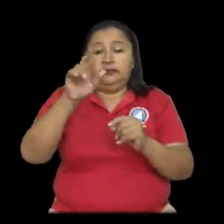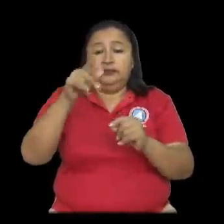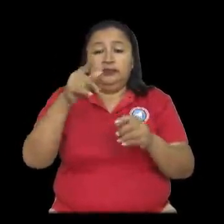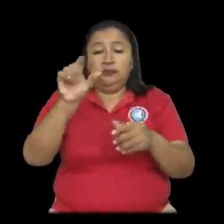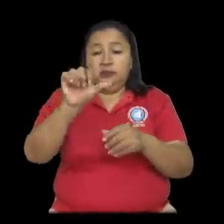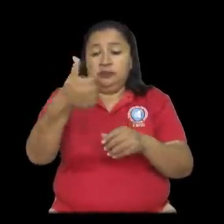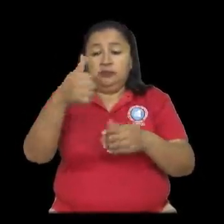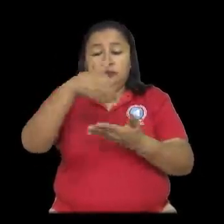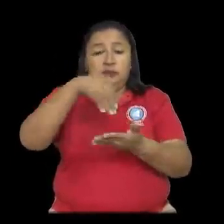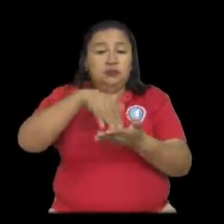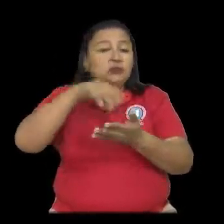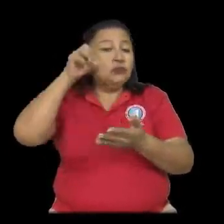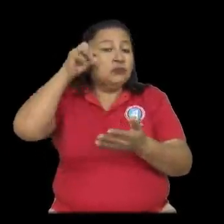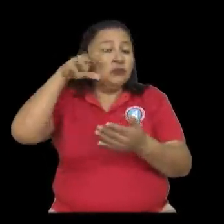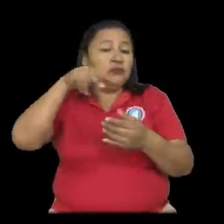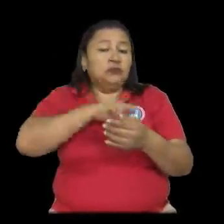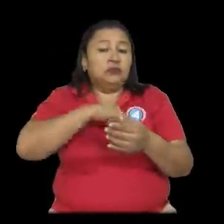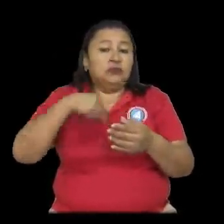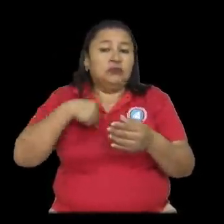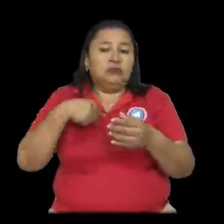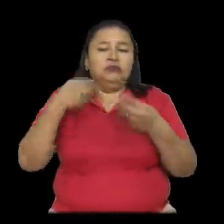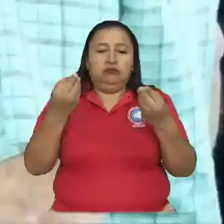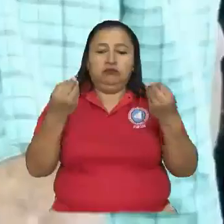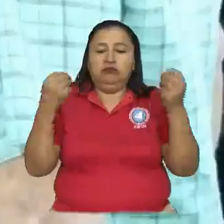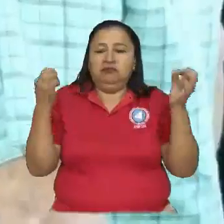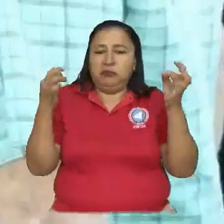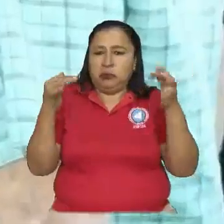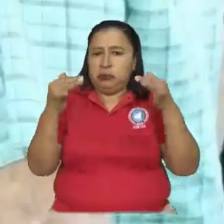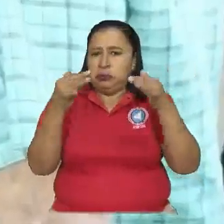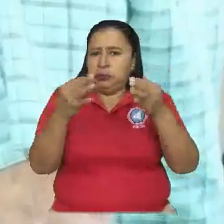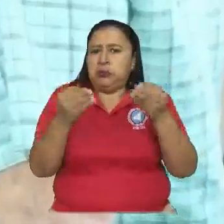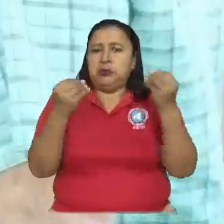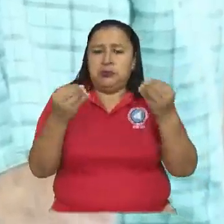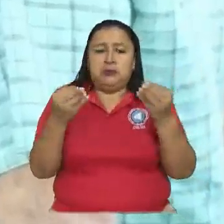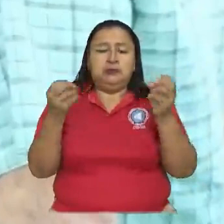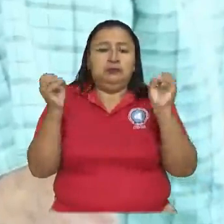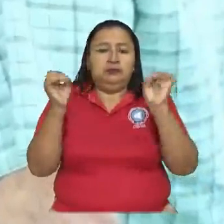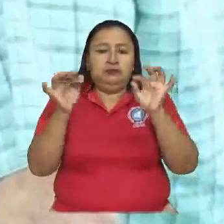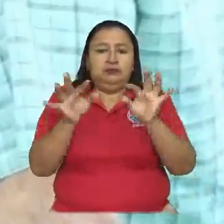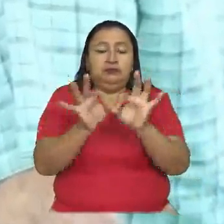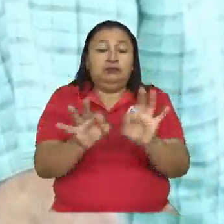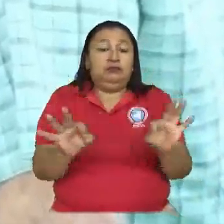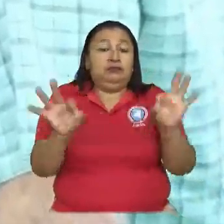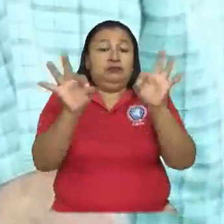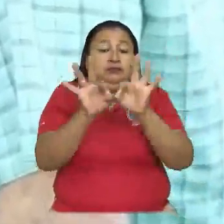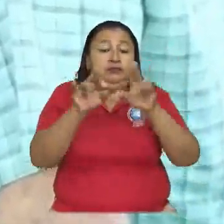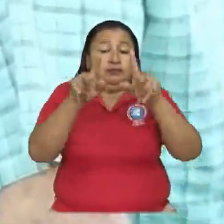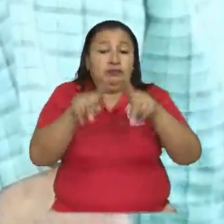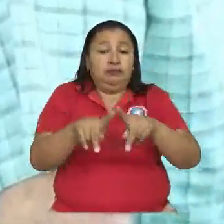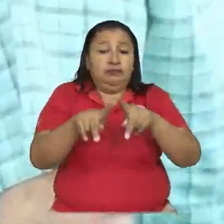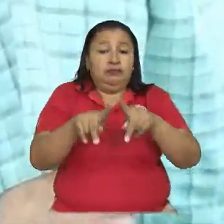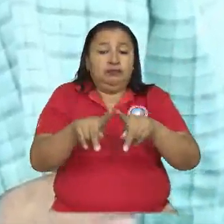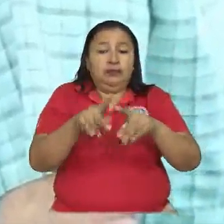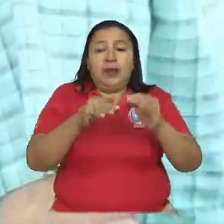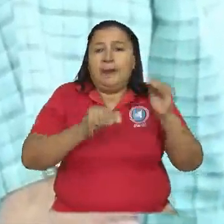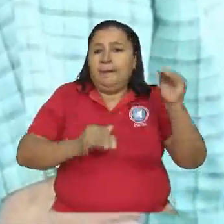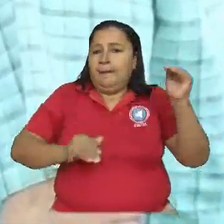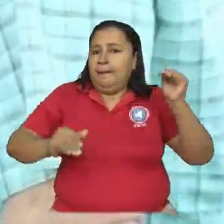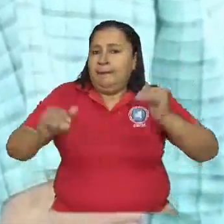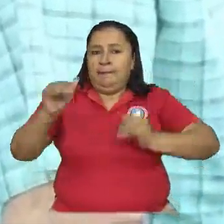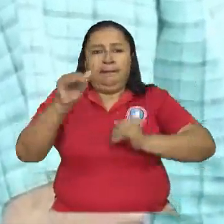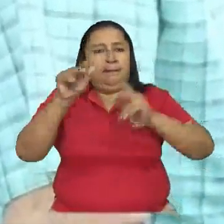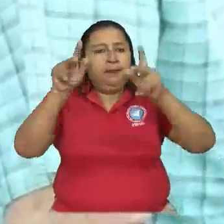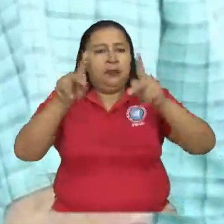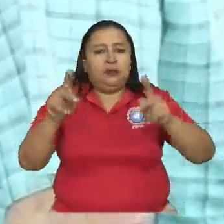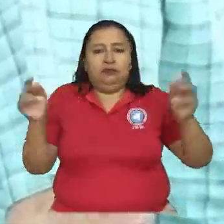centros turísticos y que tuvo una afluencia importante. Mucha más gente llegó a